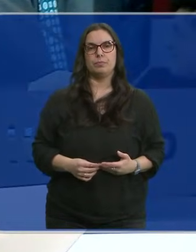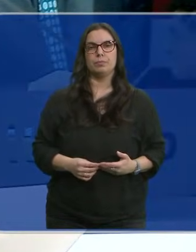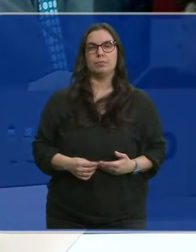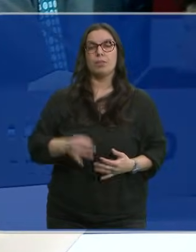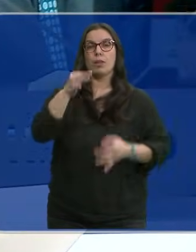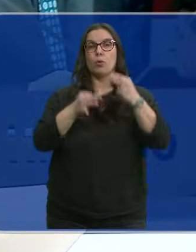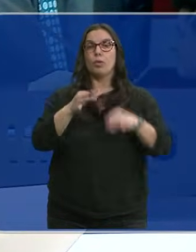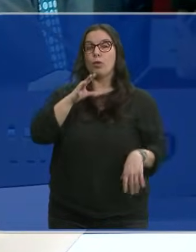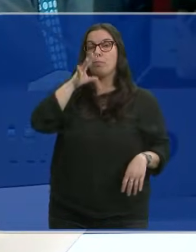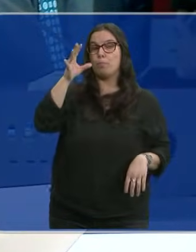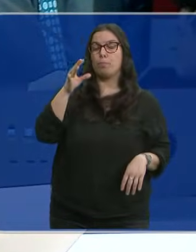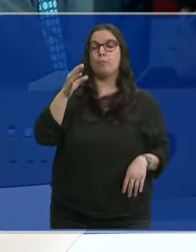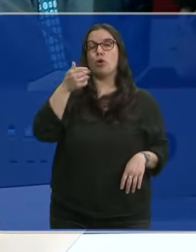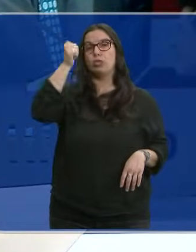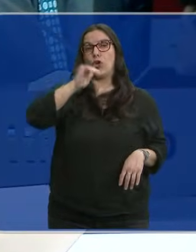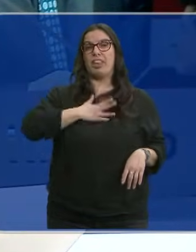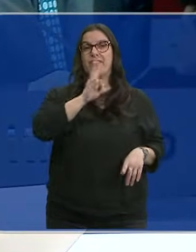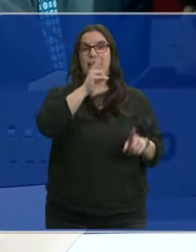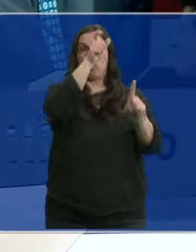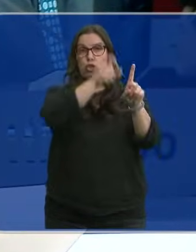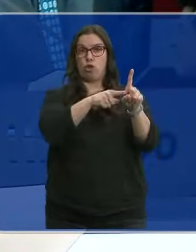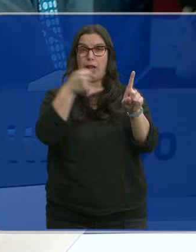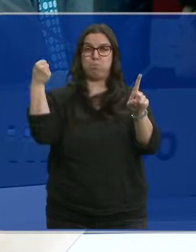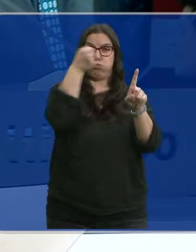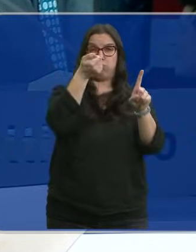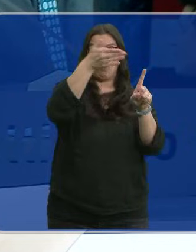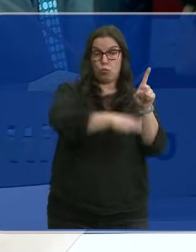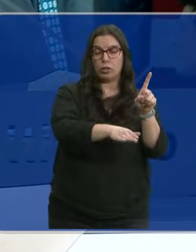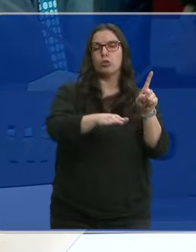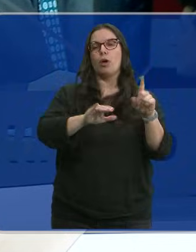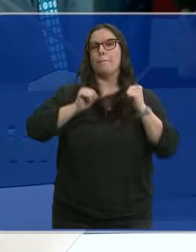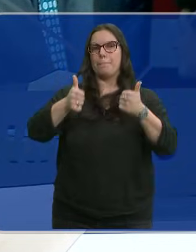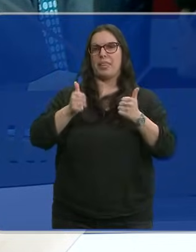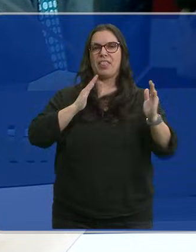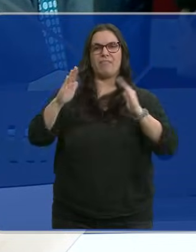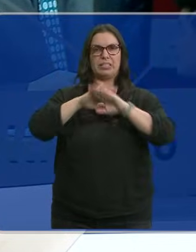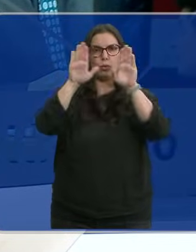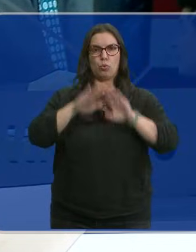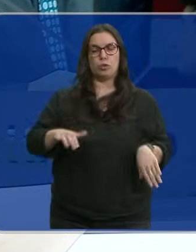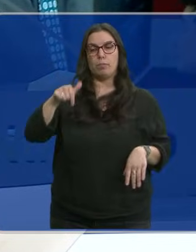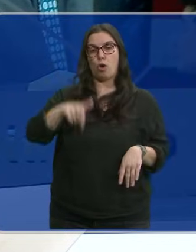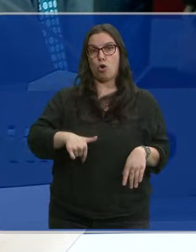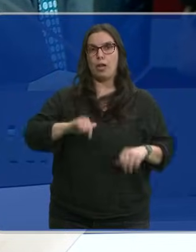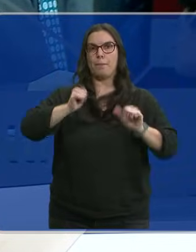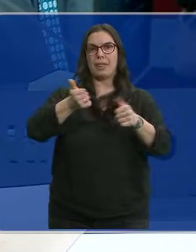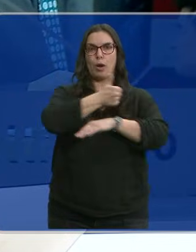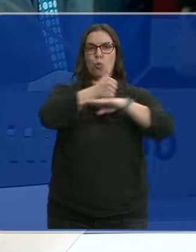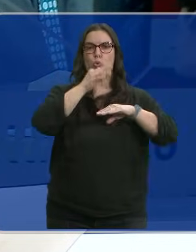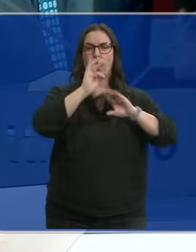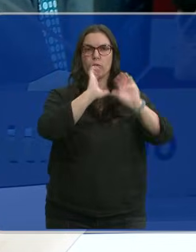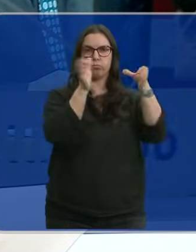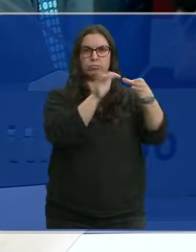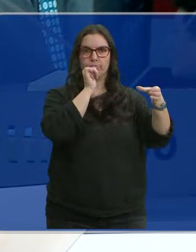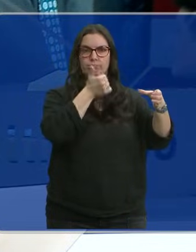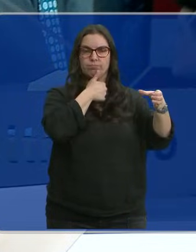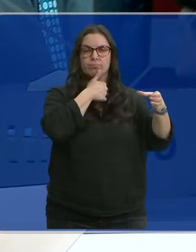El juicio por la muerte violenta de Sergio Delgado ha entrado en su fase definitiva. Desde este lunes, el jurado popular se retira a deliberar. Hoy el juez